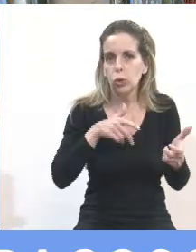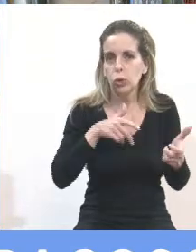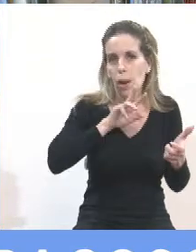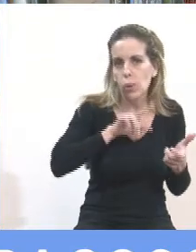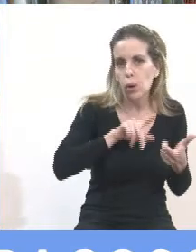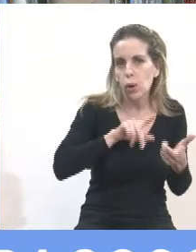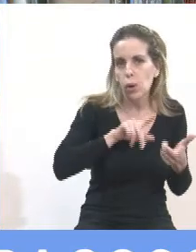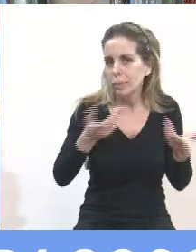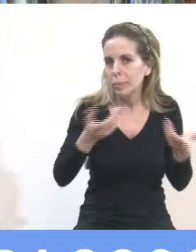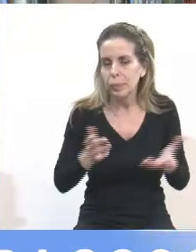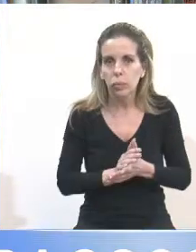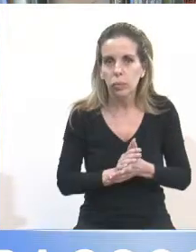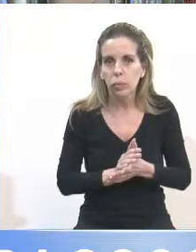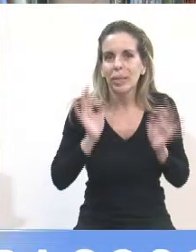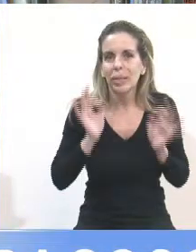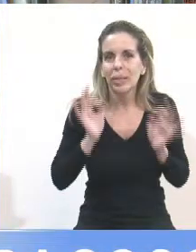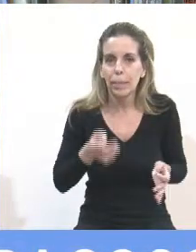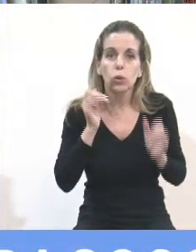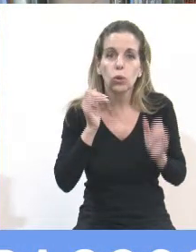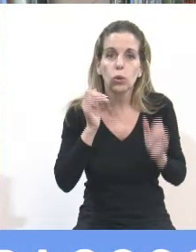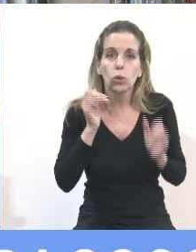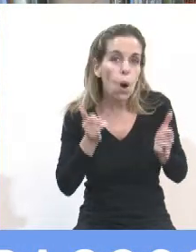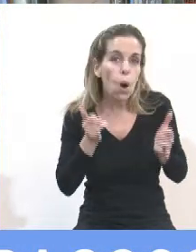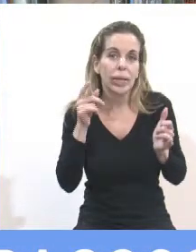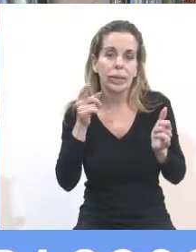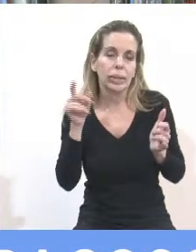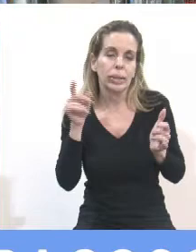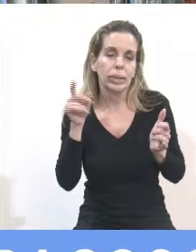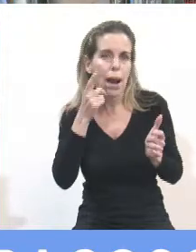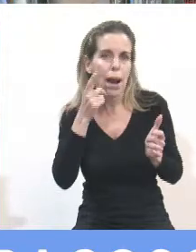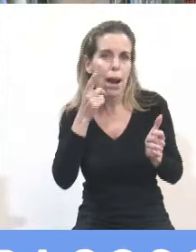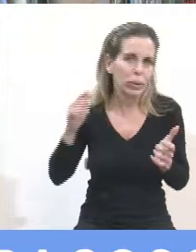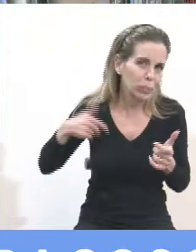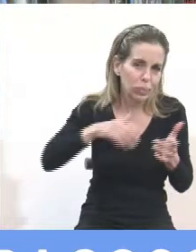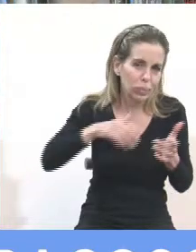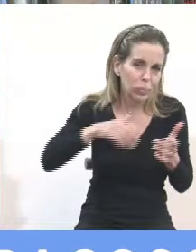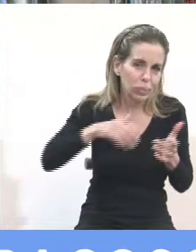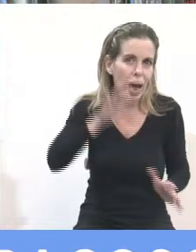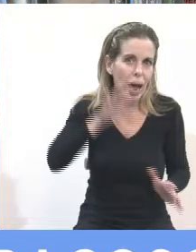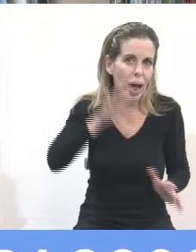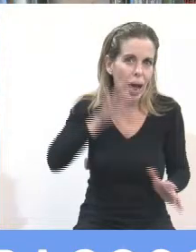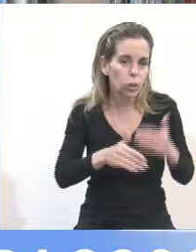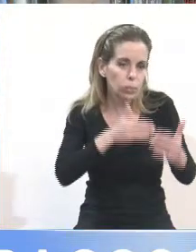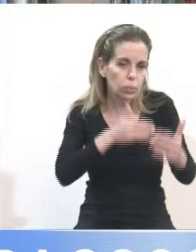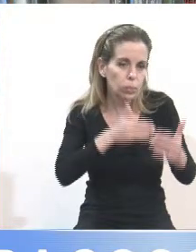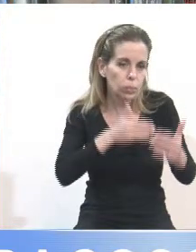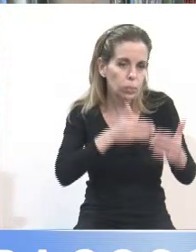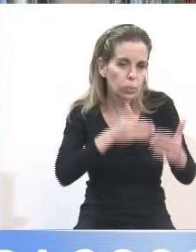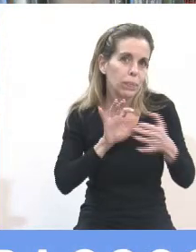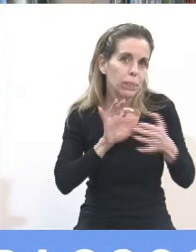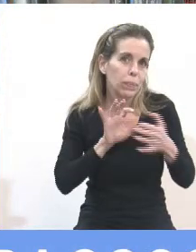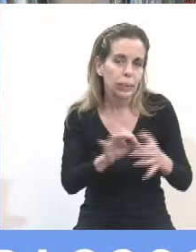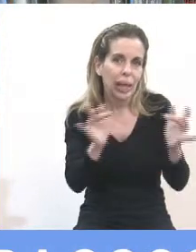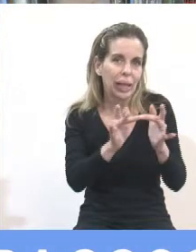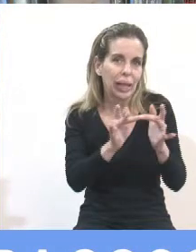sabemos, las y los jóvenes crecen y se desarrollan haciendo cada vez más uso de estos